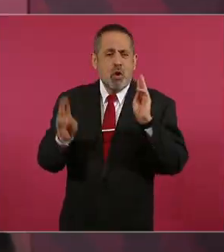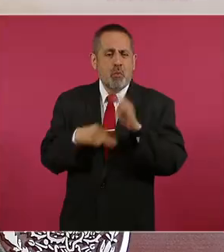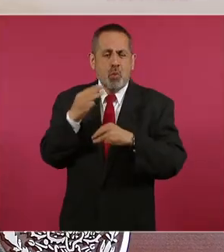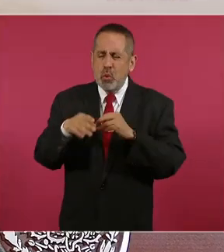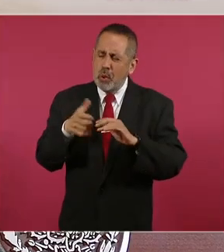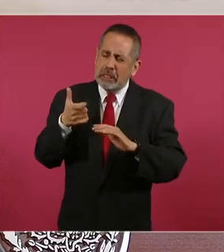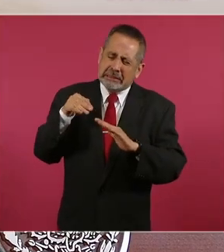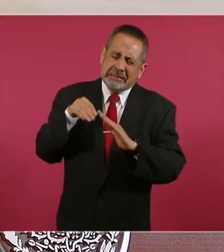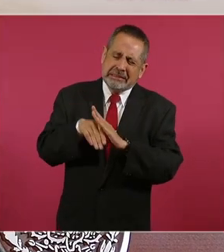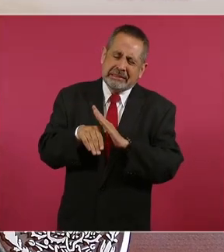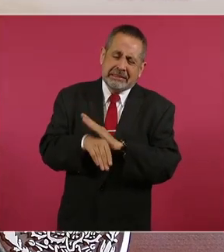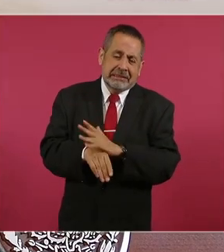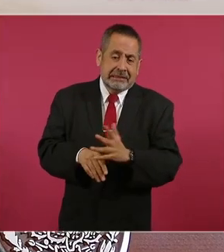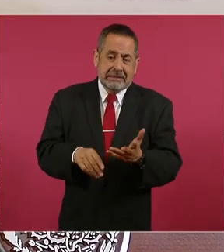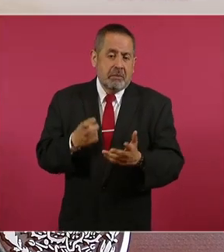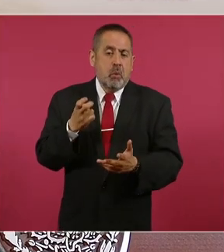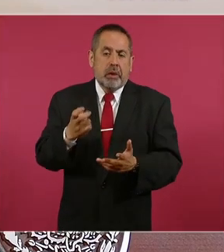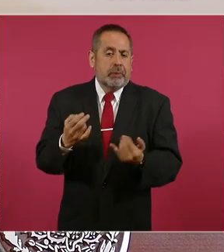mundo.